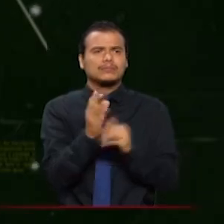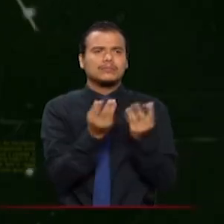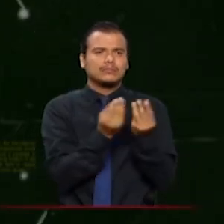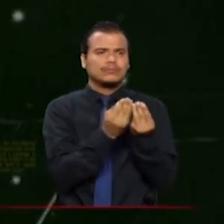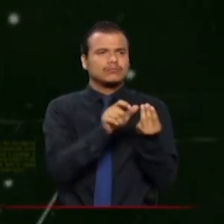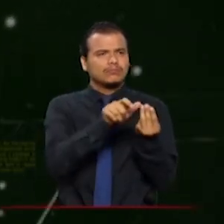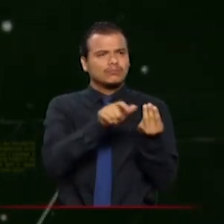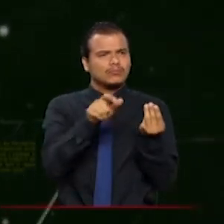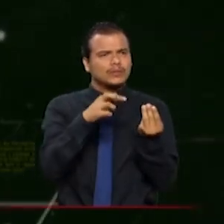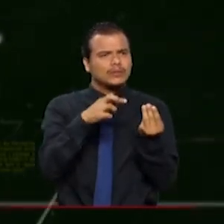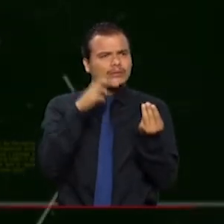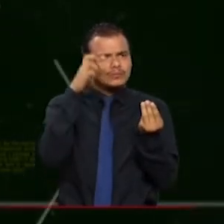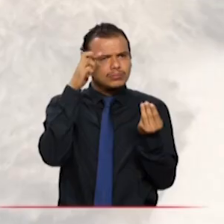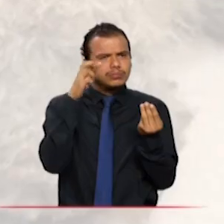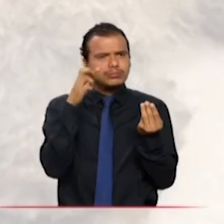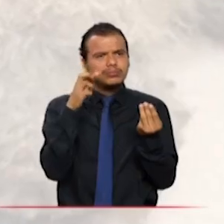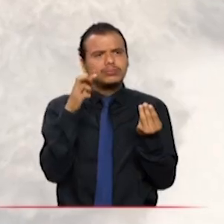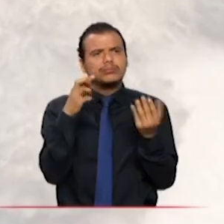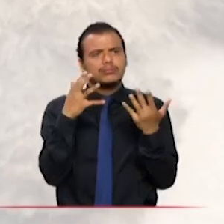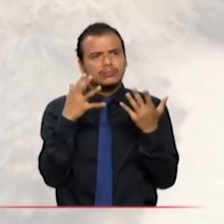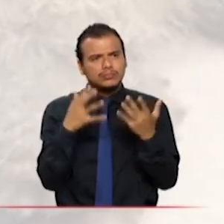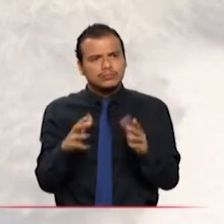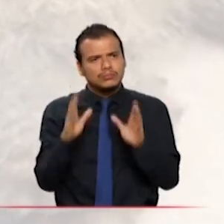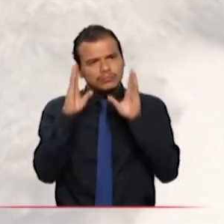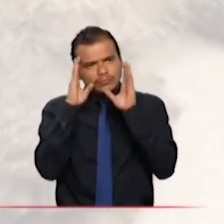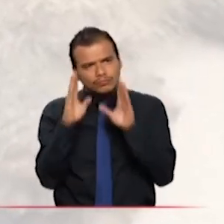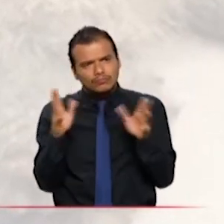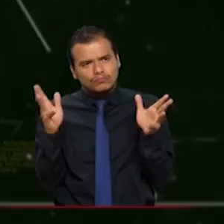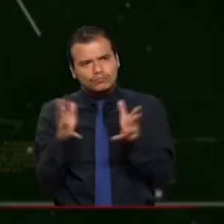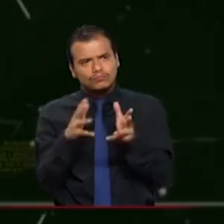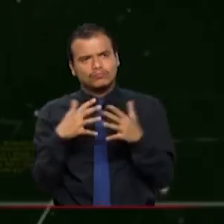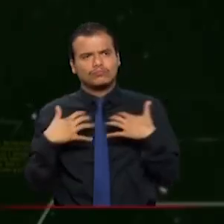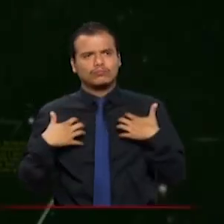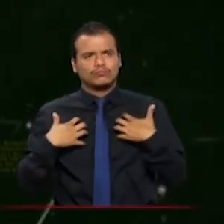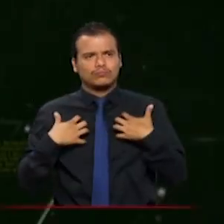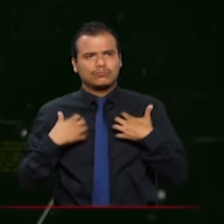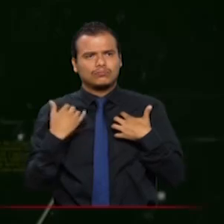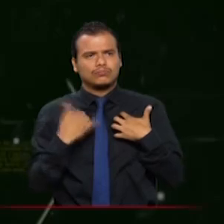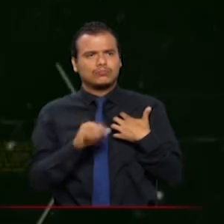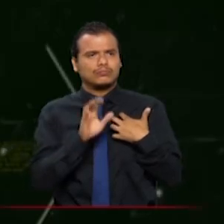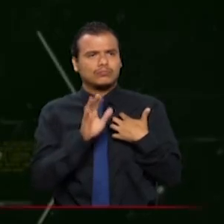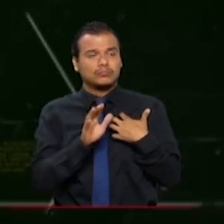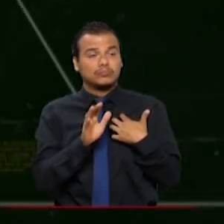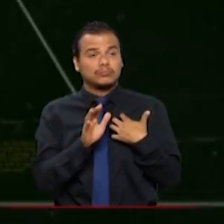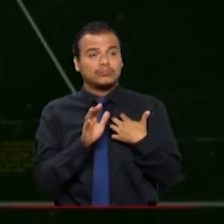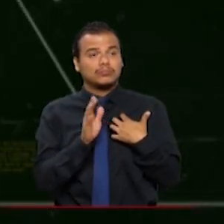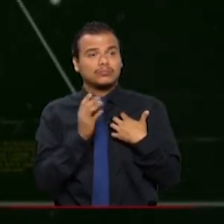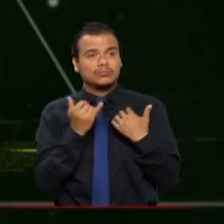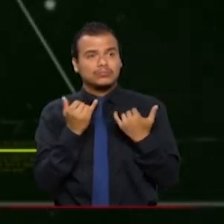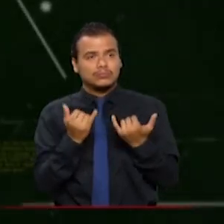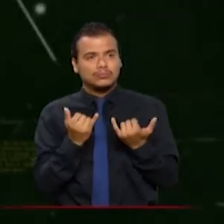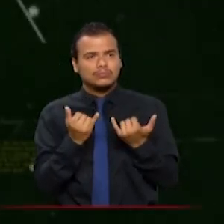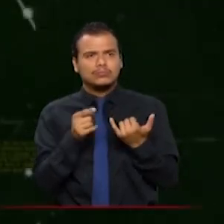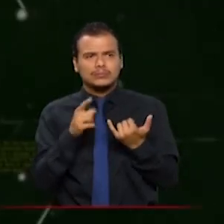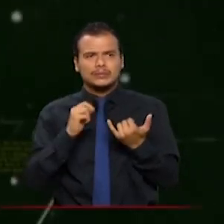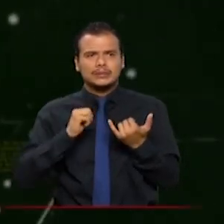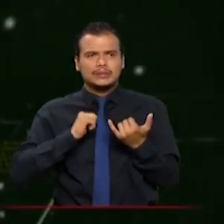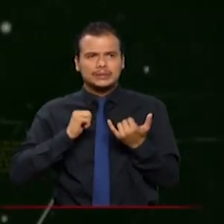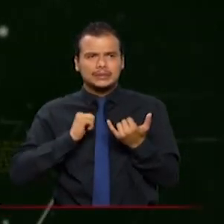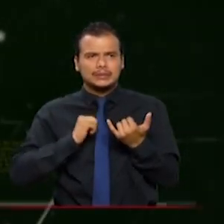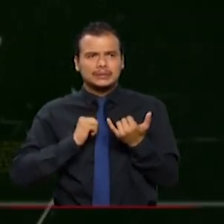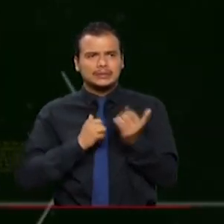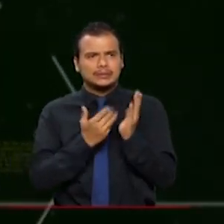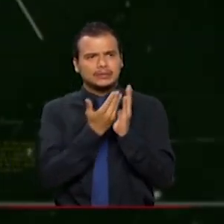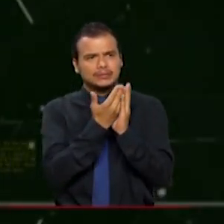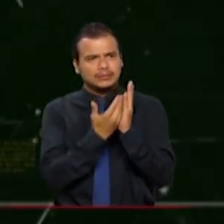y técnicos se desplazaron al sitio realizando el rescate de ese animal. En su primera valoración clínica mostró quemaduras en las palmas de